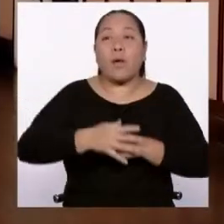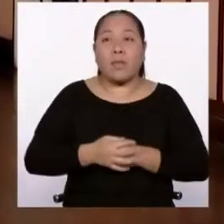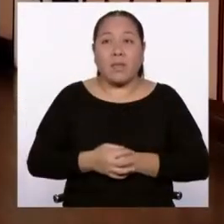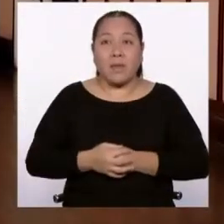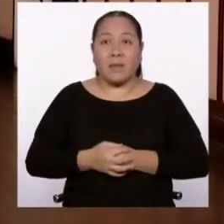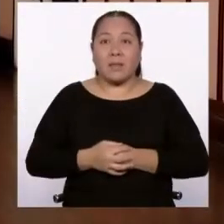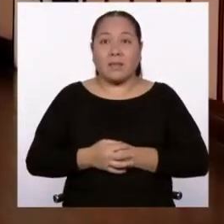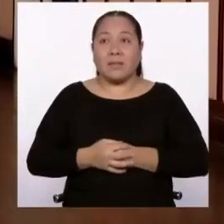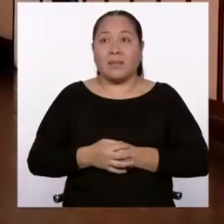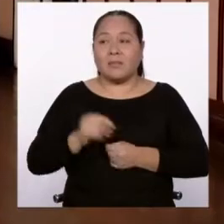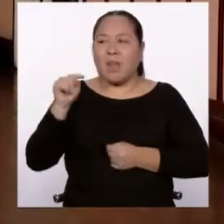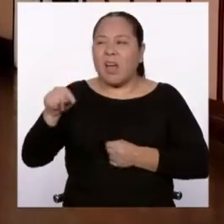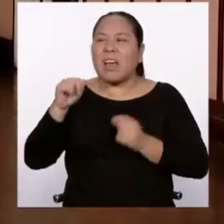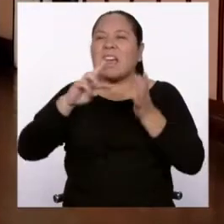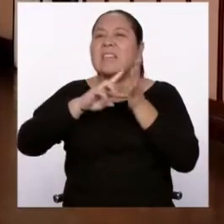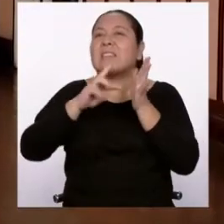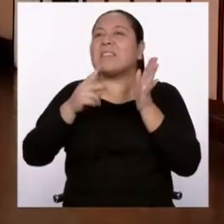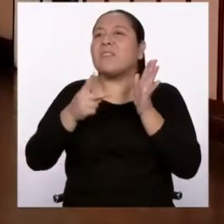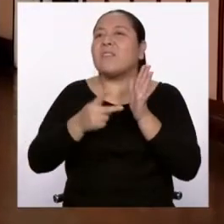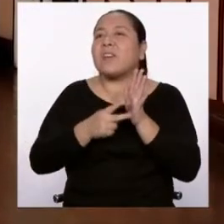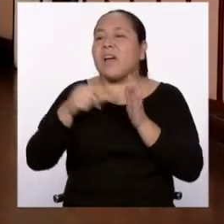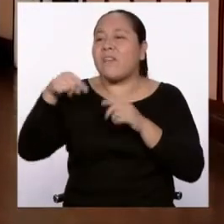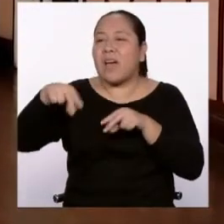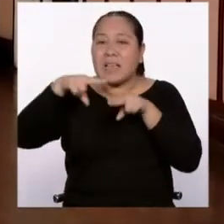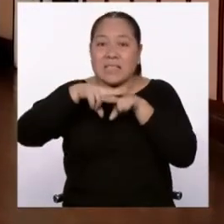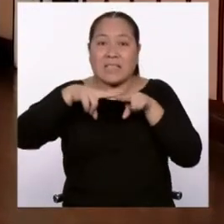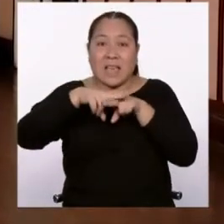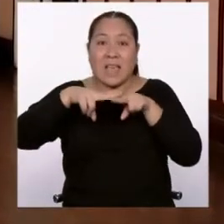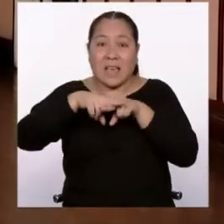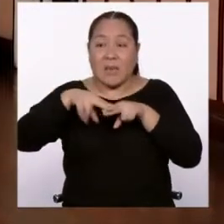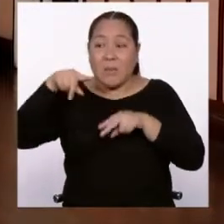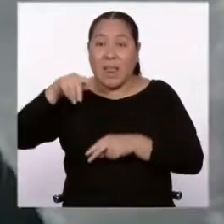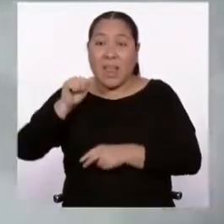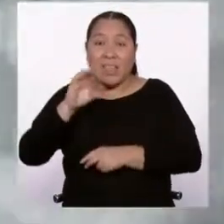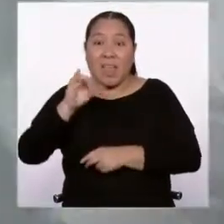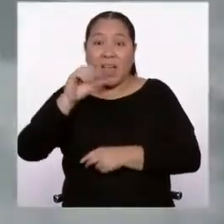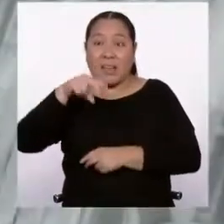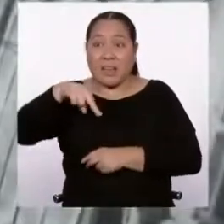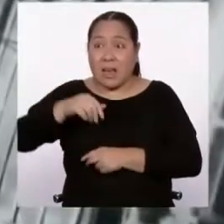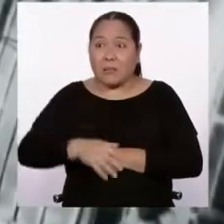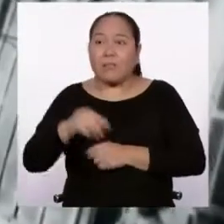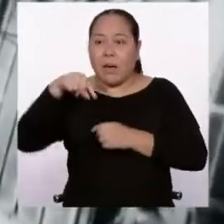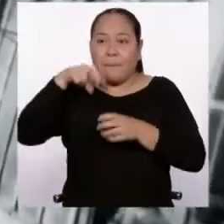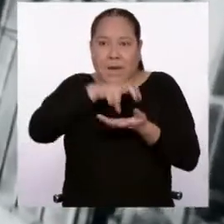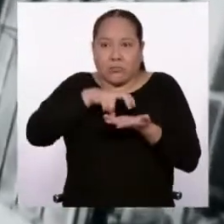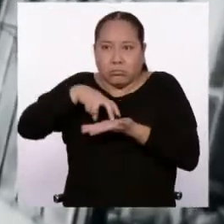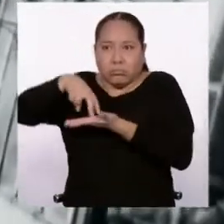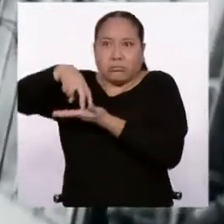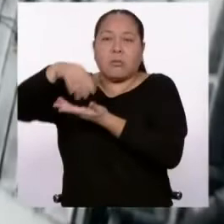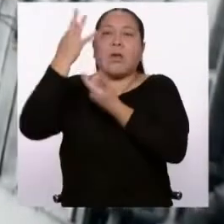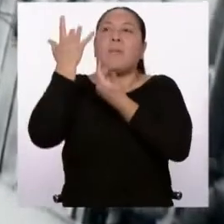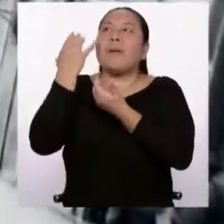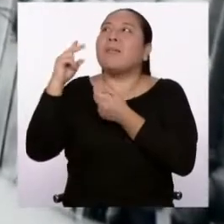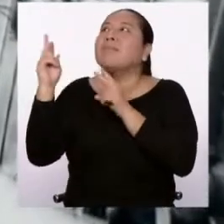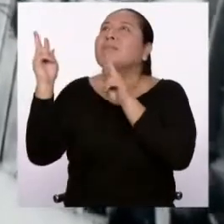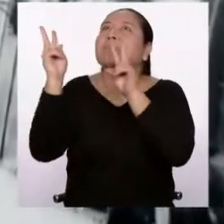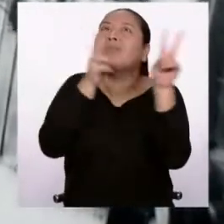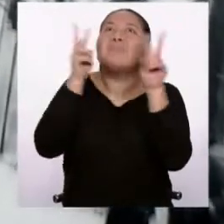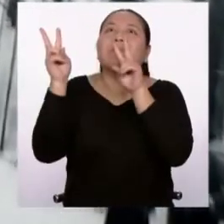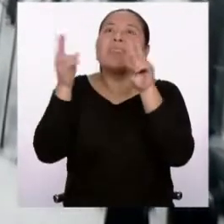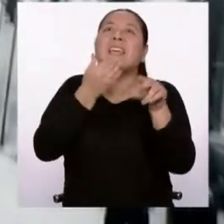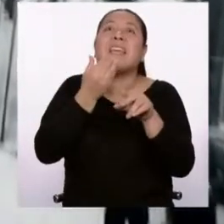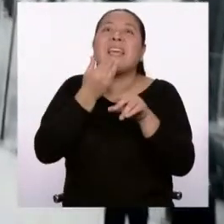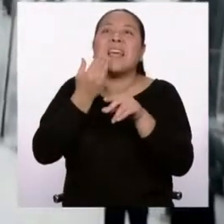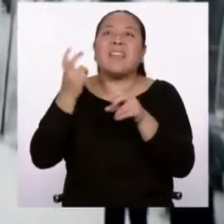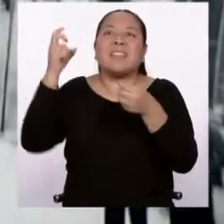lo que significaba el ferrocarril para Tacna, la gente iba a esperar a los viajeros, iba a ver quiénes viajaban, era